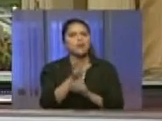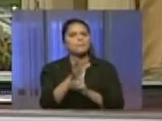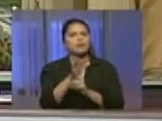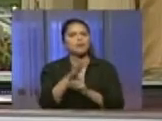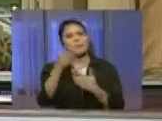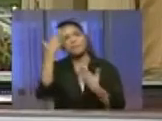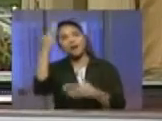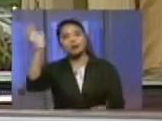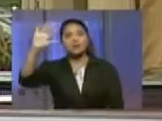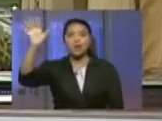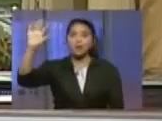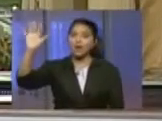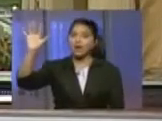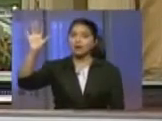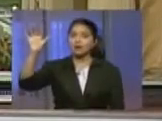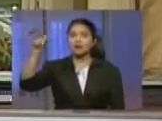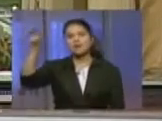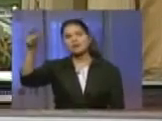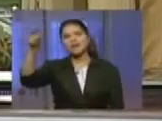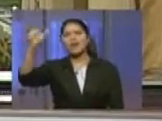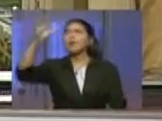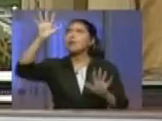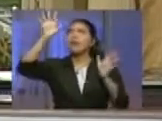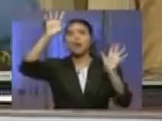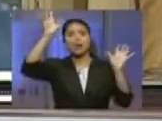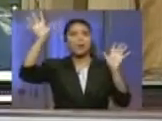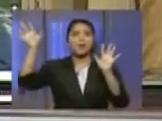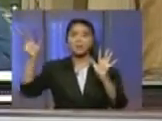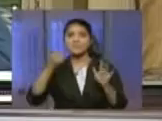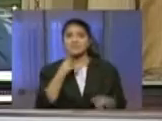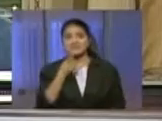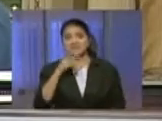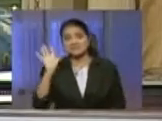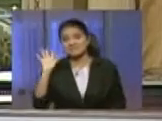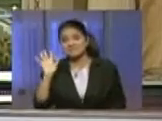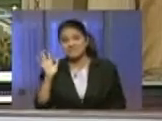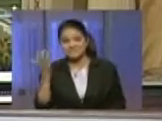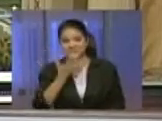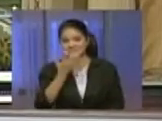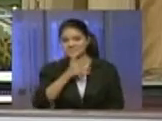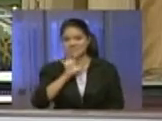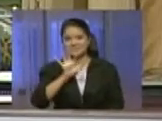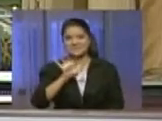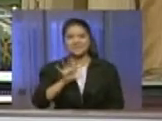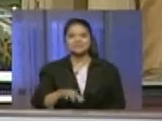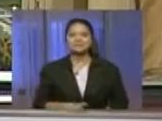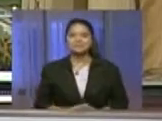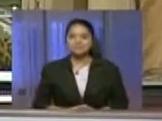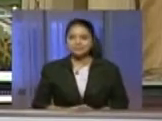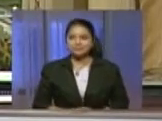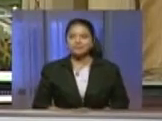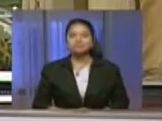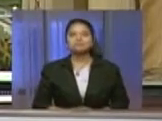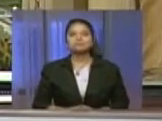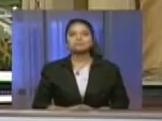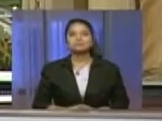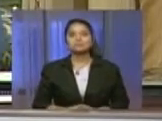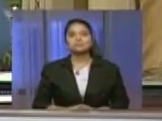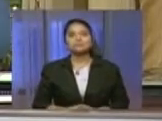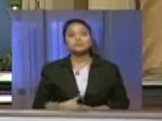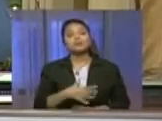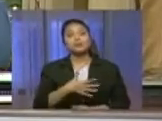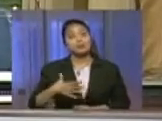saludar bueno por allá en el aire me hice venir bueno Quiero compartir con